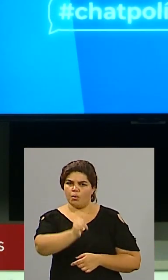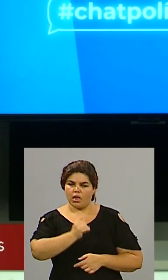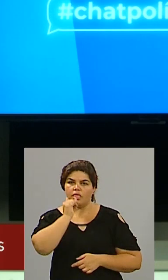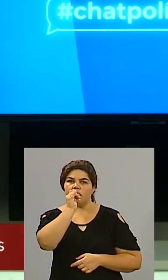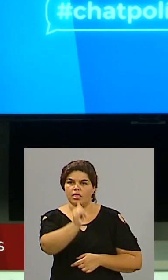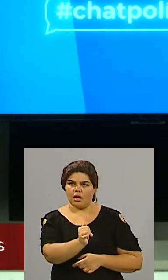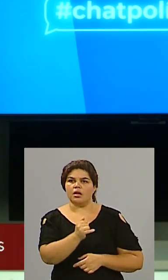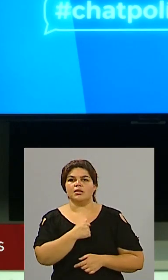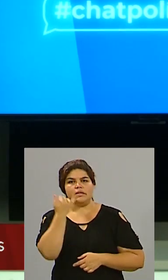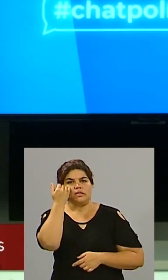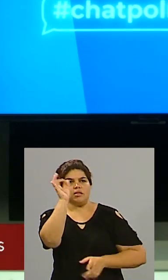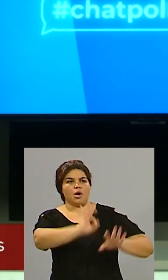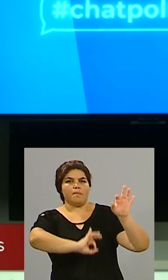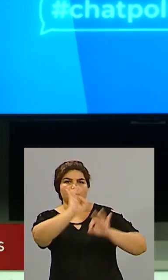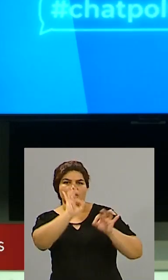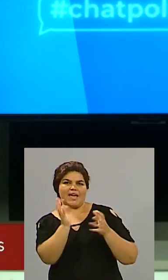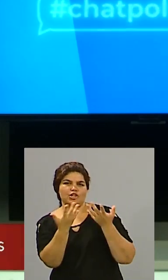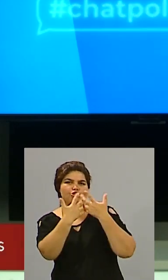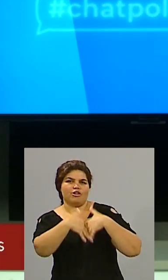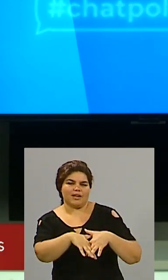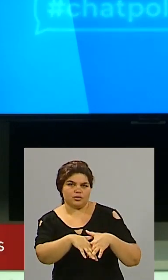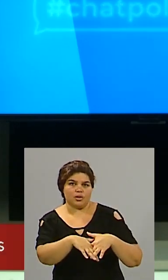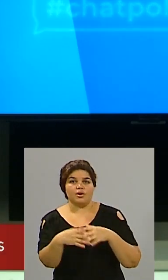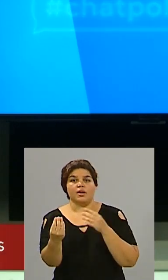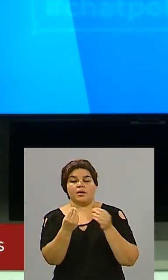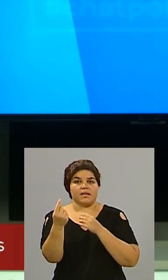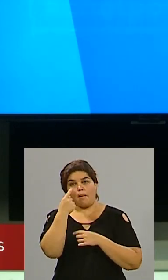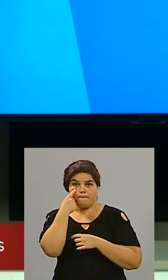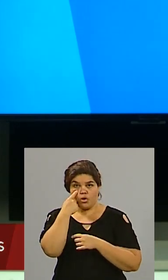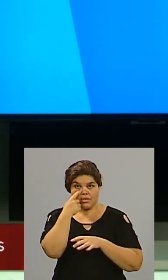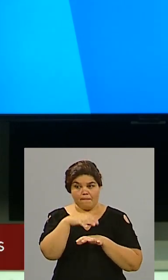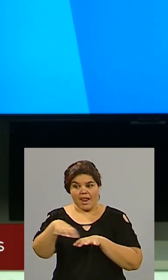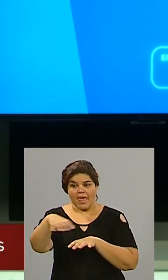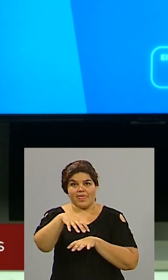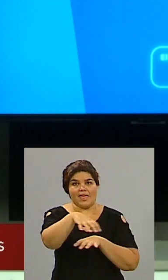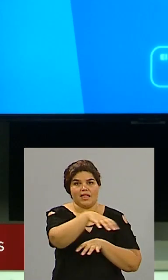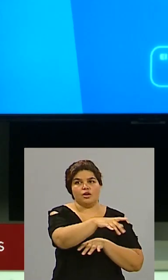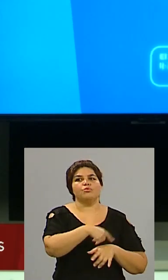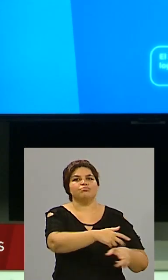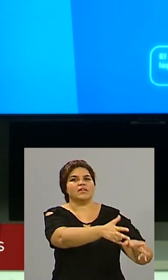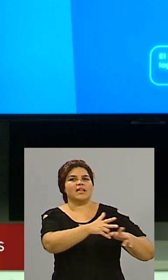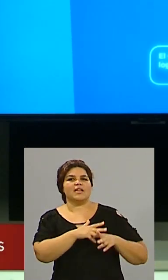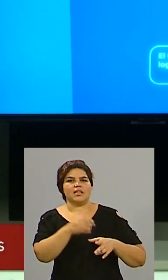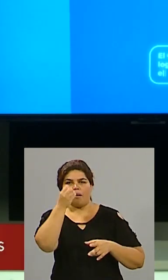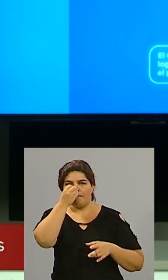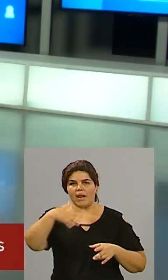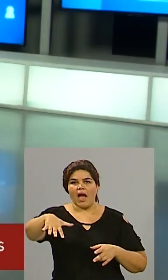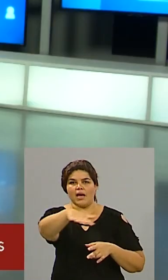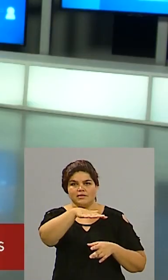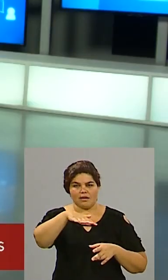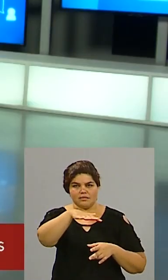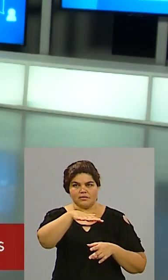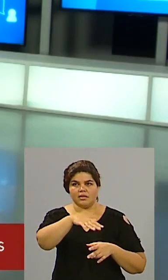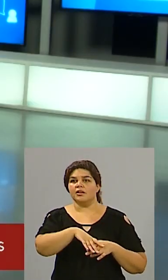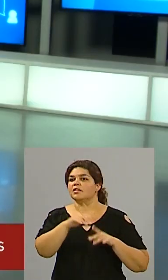trabajado proyectos que han tenido que ver con esto, que los municipios tienen que involucrarse, porque vos dijiste, mencionaste plaza, mencionaste, digo... Y